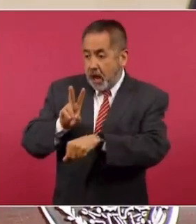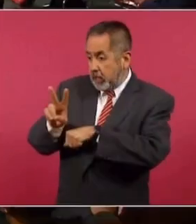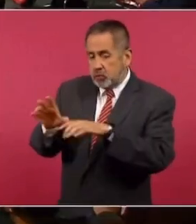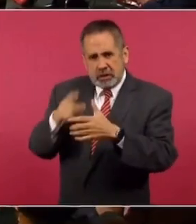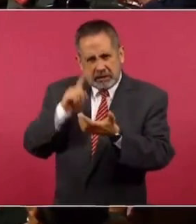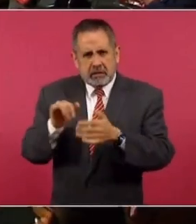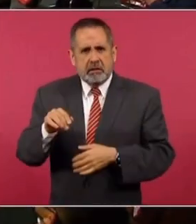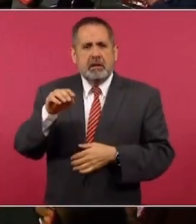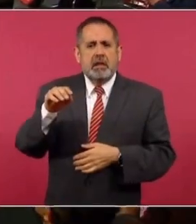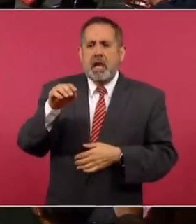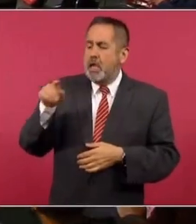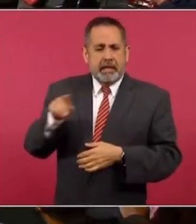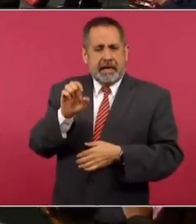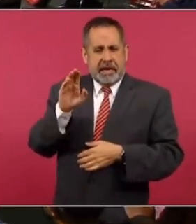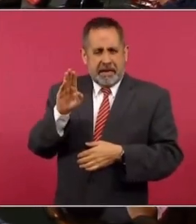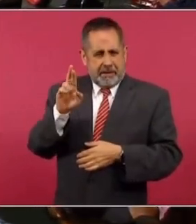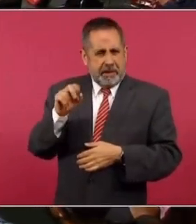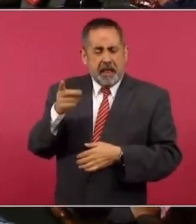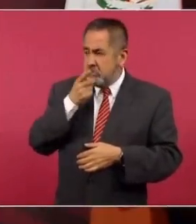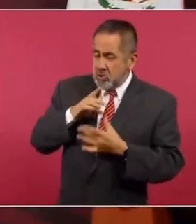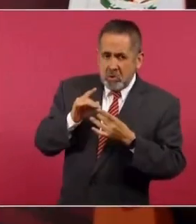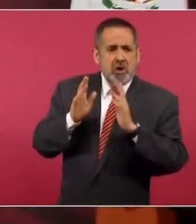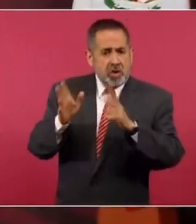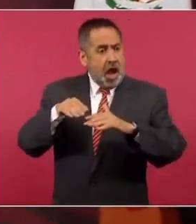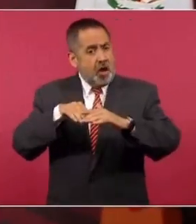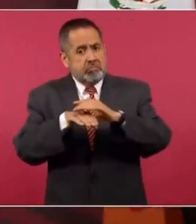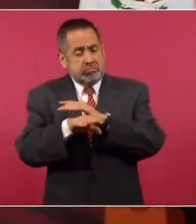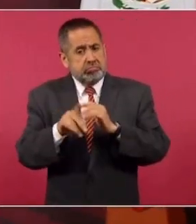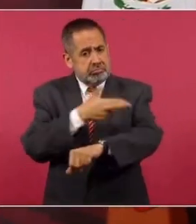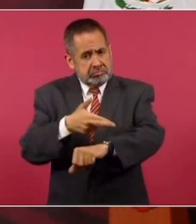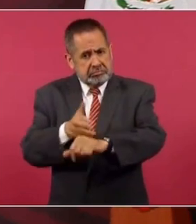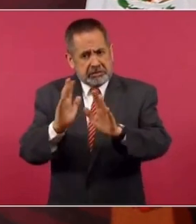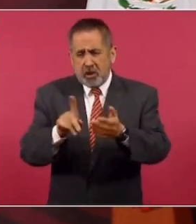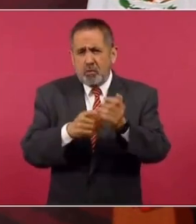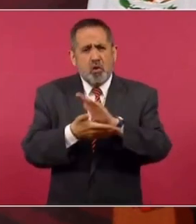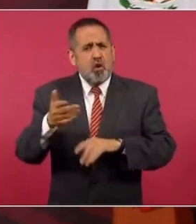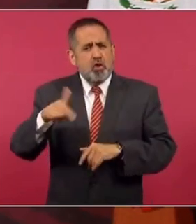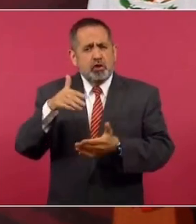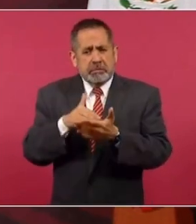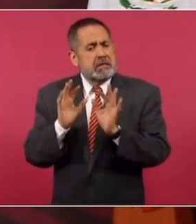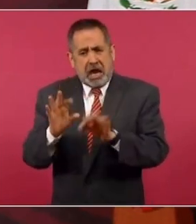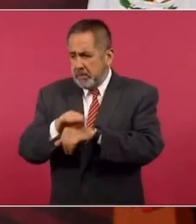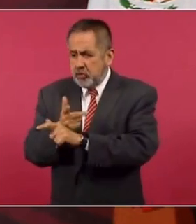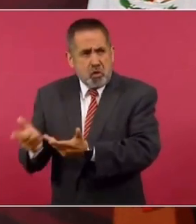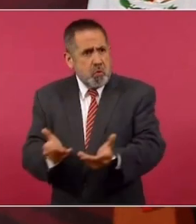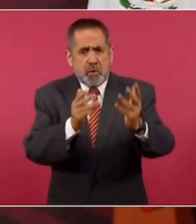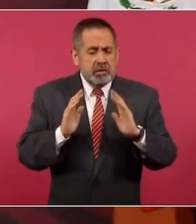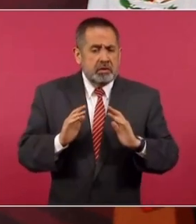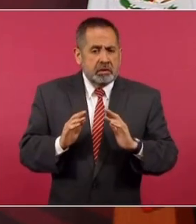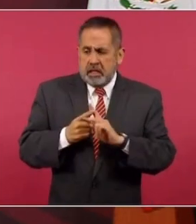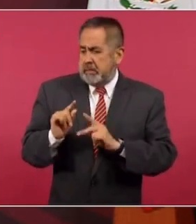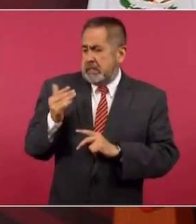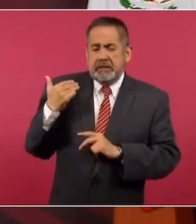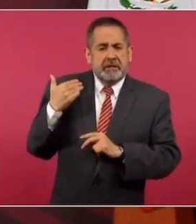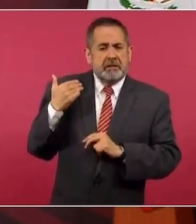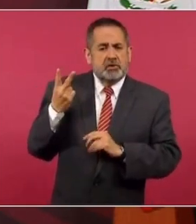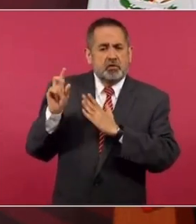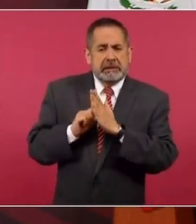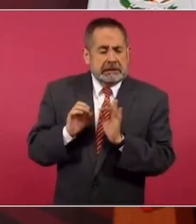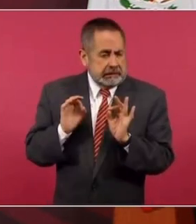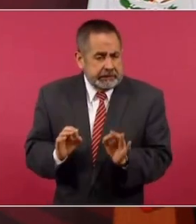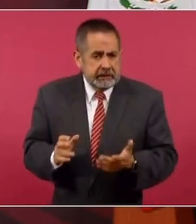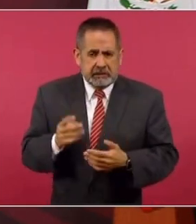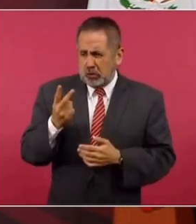venezolanos, Marcelo me informaba que ya han ingresado por este procedimiento como 12,000 y lo iniciaron hace